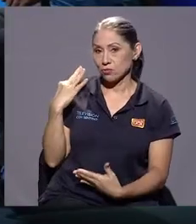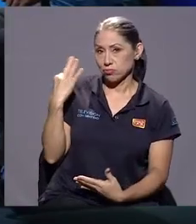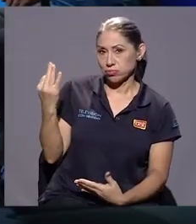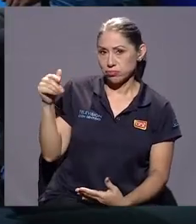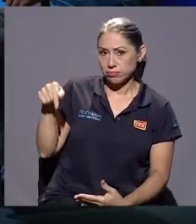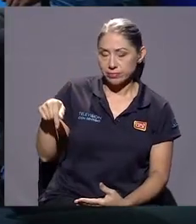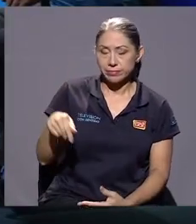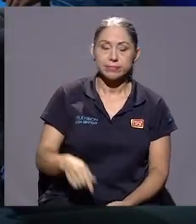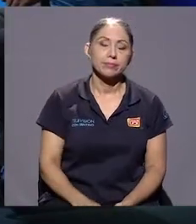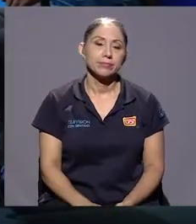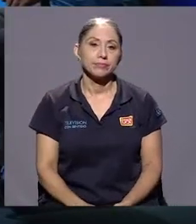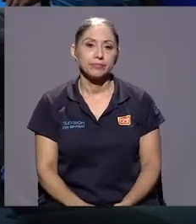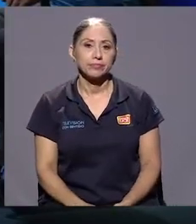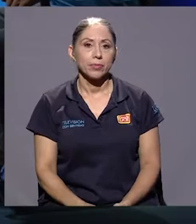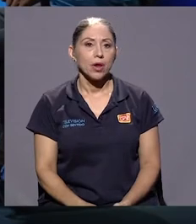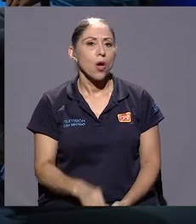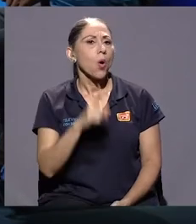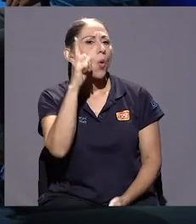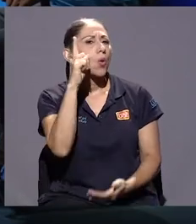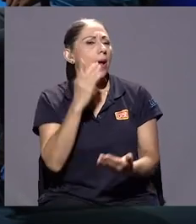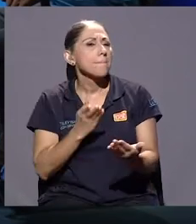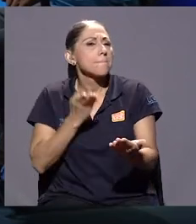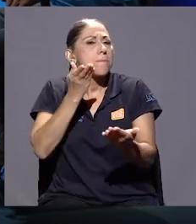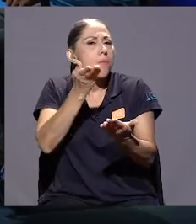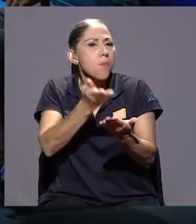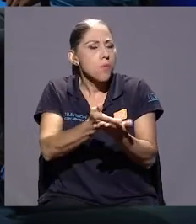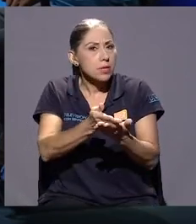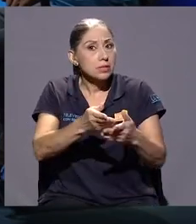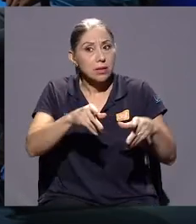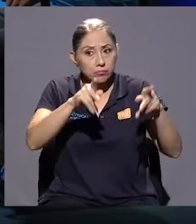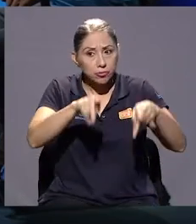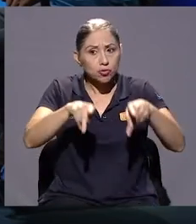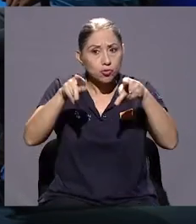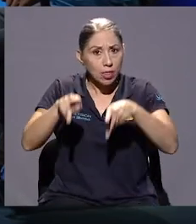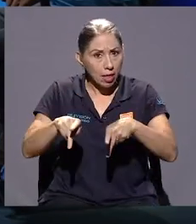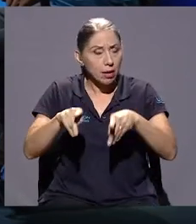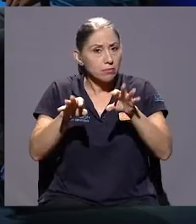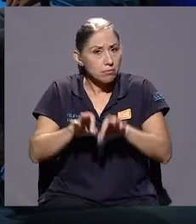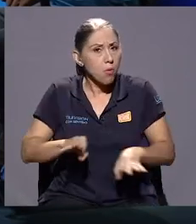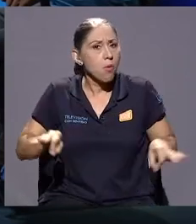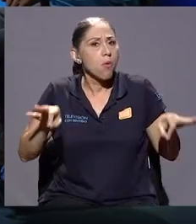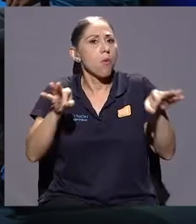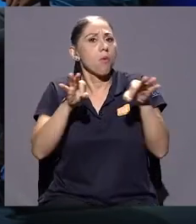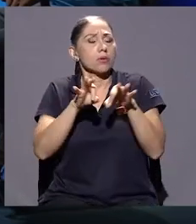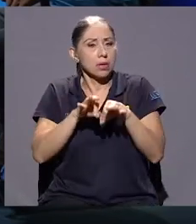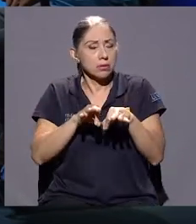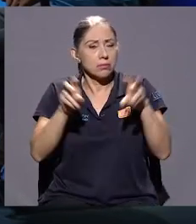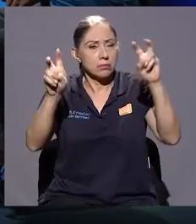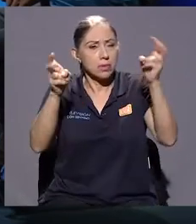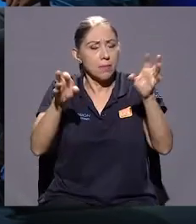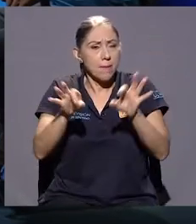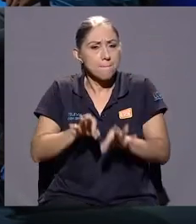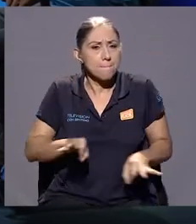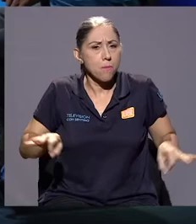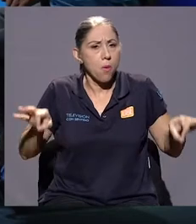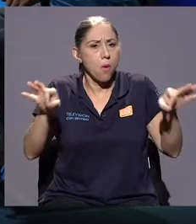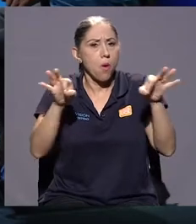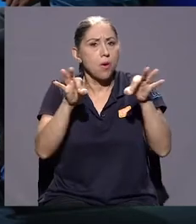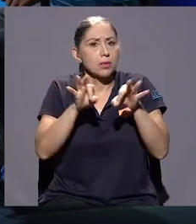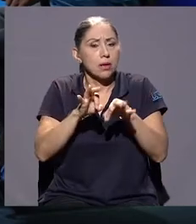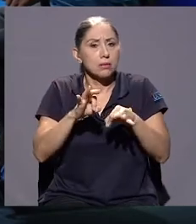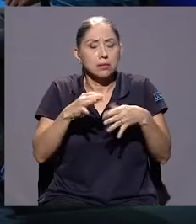una iniciativa ciudadana muy importante sobre un tema fundamental como es el rescate de nuestros ríos